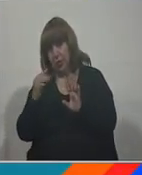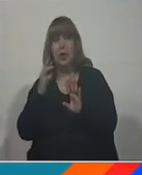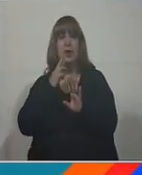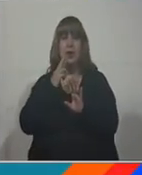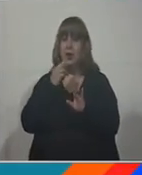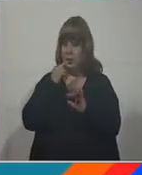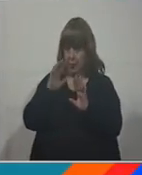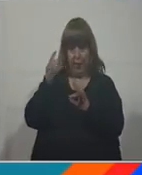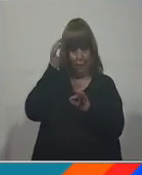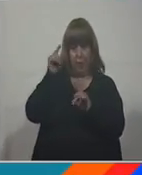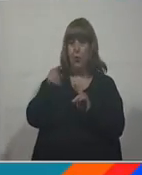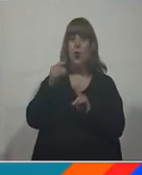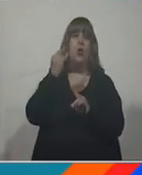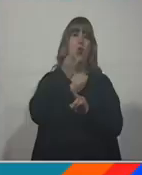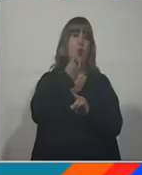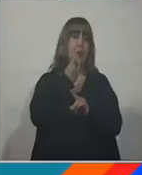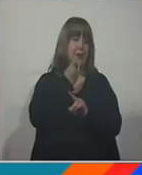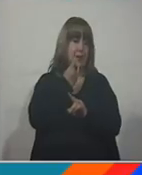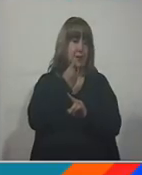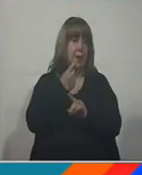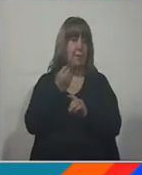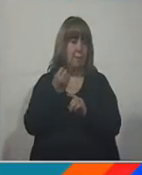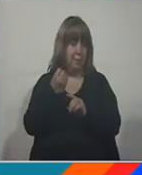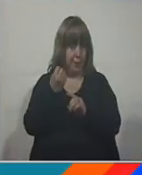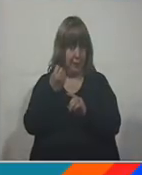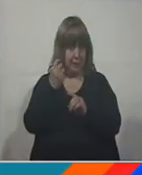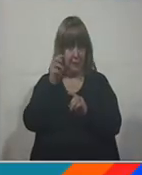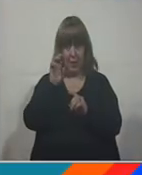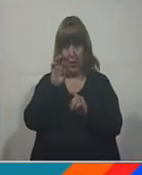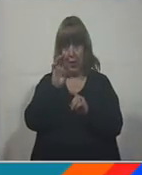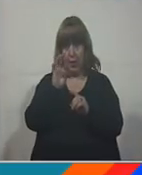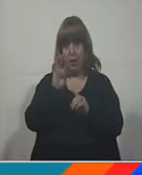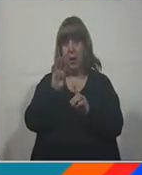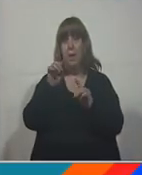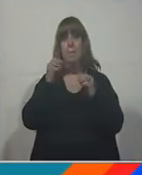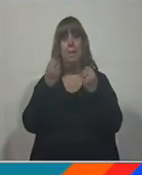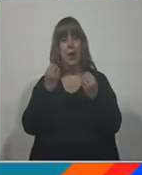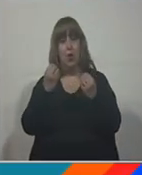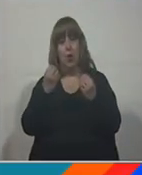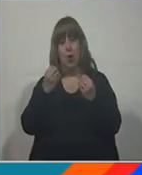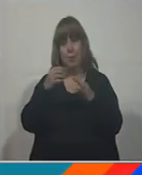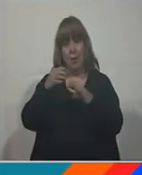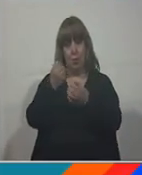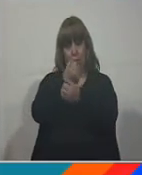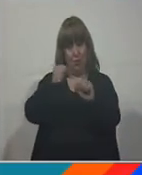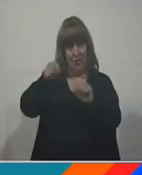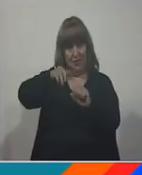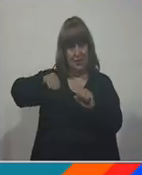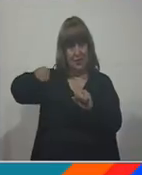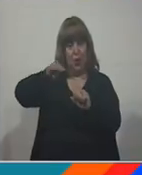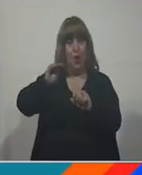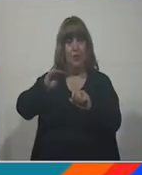Pedro, discúlpame que te interrumpa, en Ushuaia, porque en el complejo Horcones, el complejo fronterizo del lado